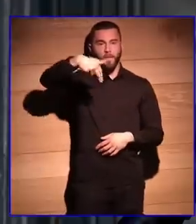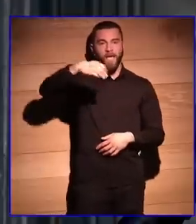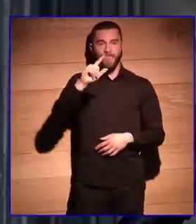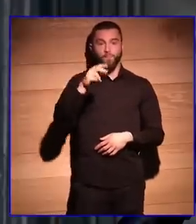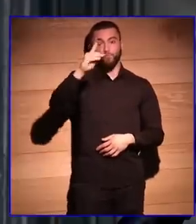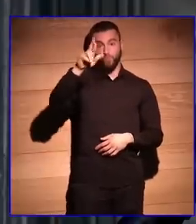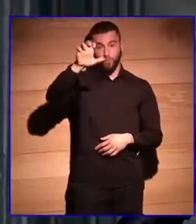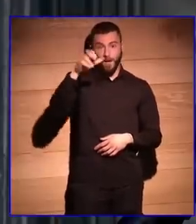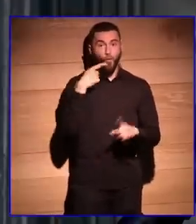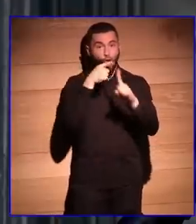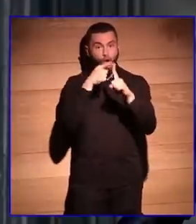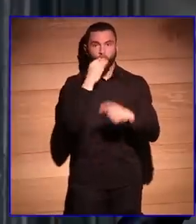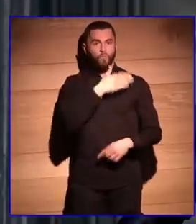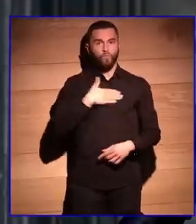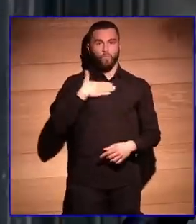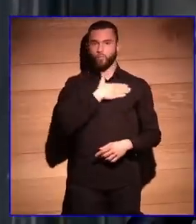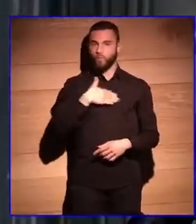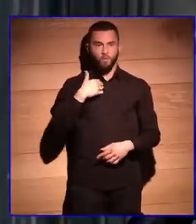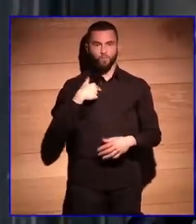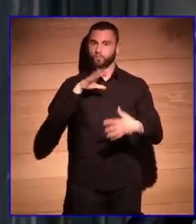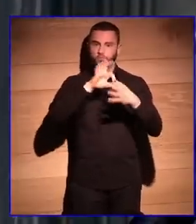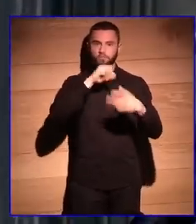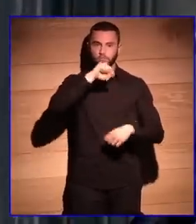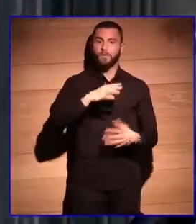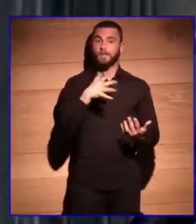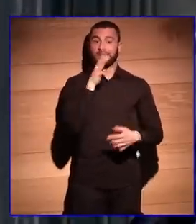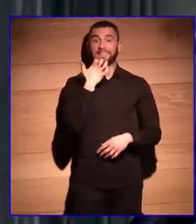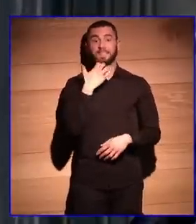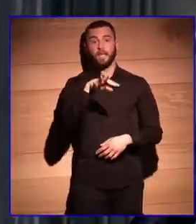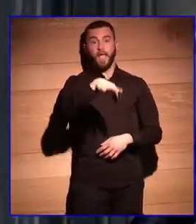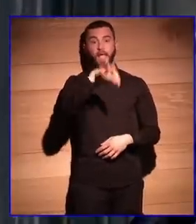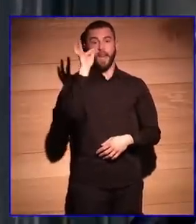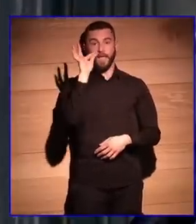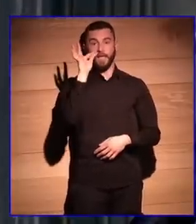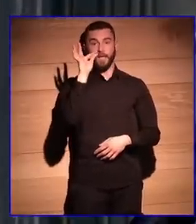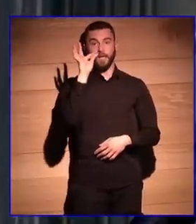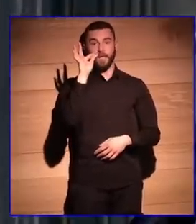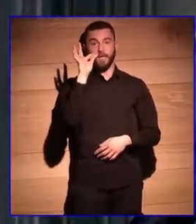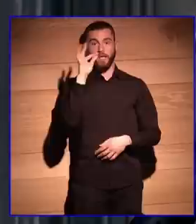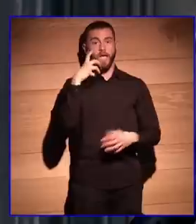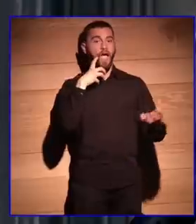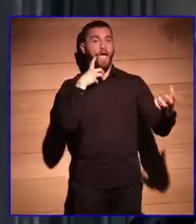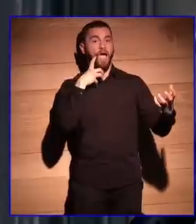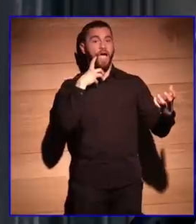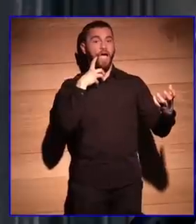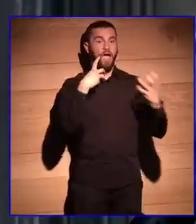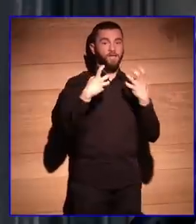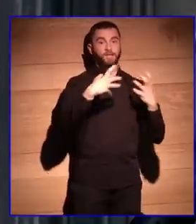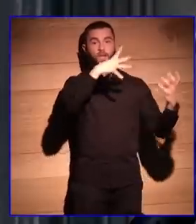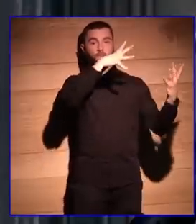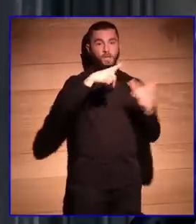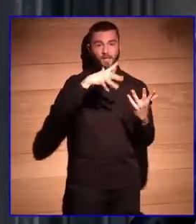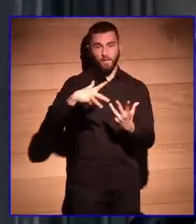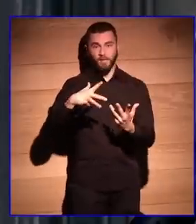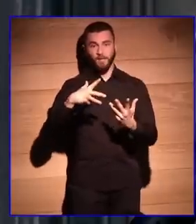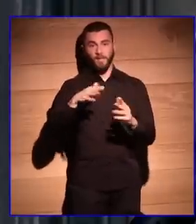un objetivo loable y que yo banco completamente. Es decir, si tenemos que elegir entre recuperar el arte, la matemática y